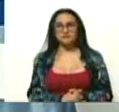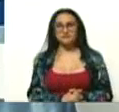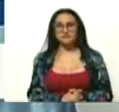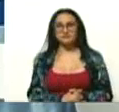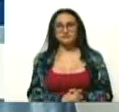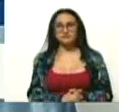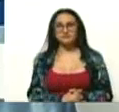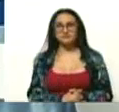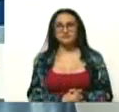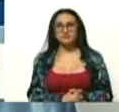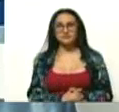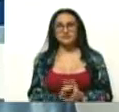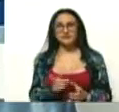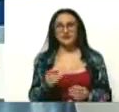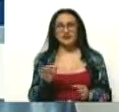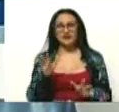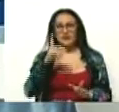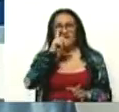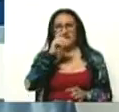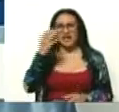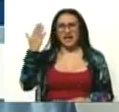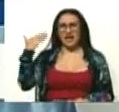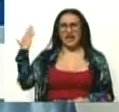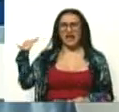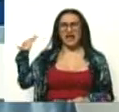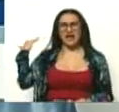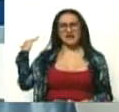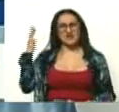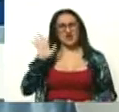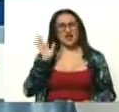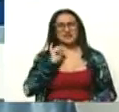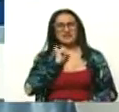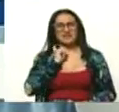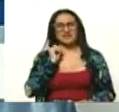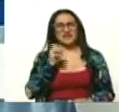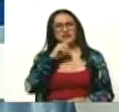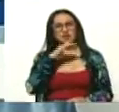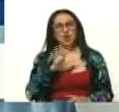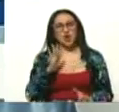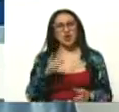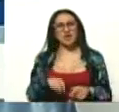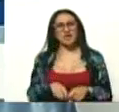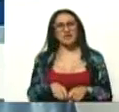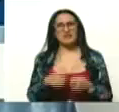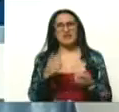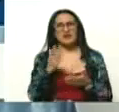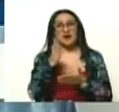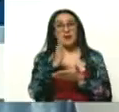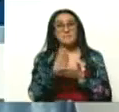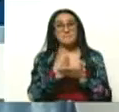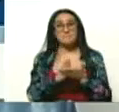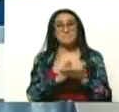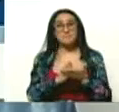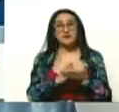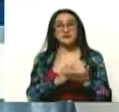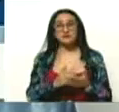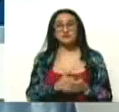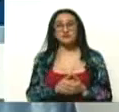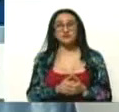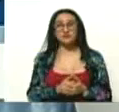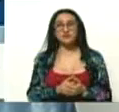ritos medievales que llevaron en su época a acabar con parte de la antigua